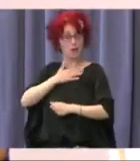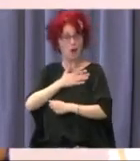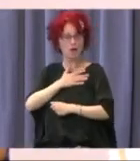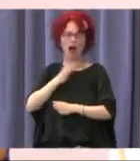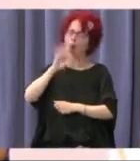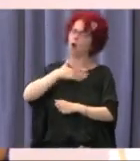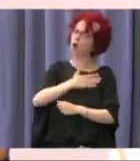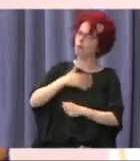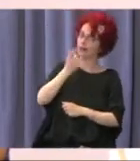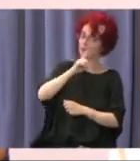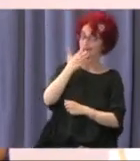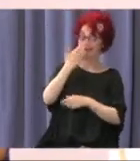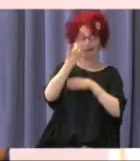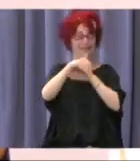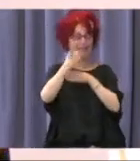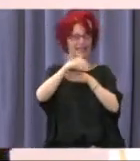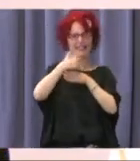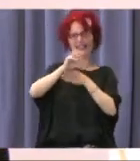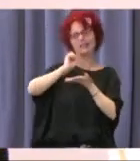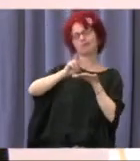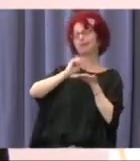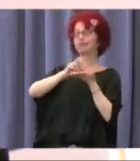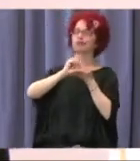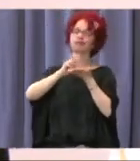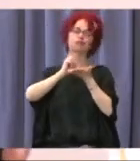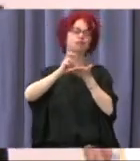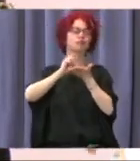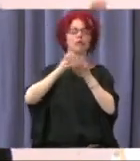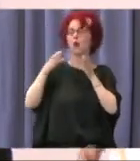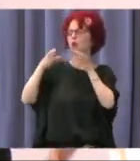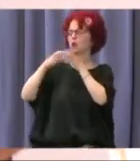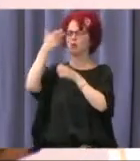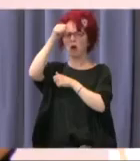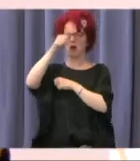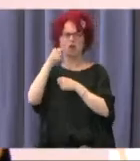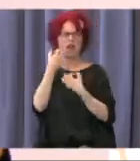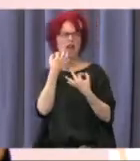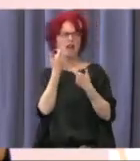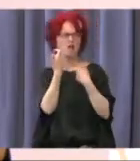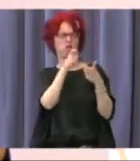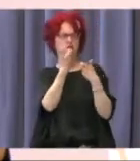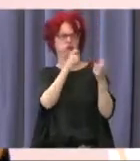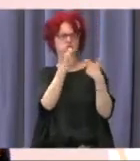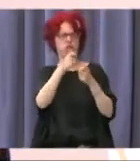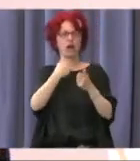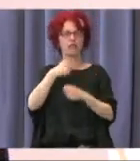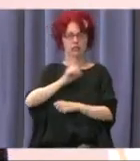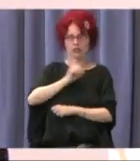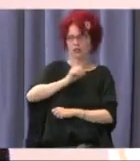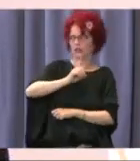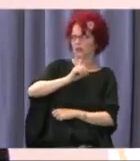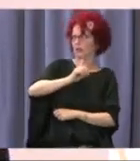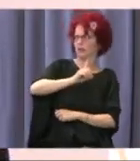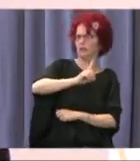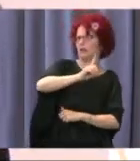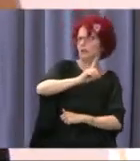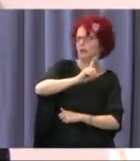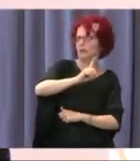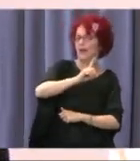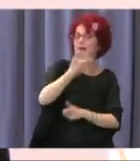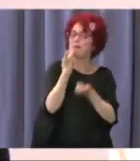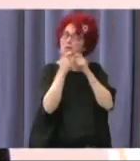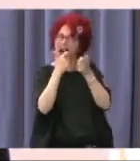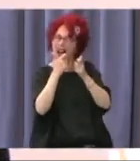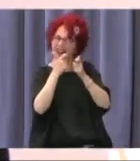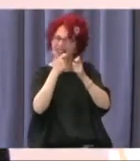hay un grupo de hombres que empieza a decirte cosas y tú tienes que empezar a andar más rápido, cambiarte de cera, eso no es un piropo. Eso es un